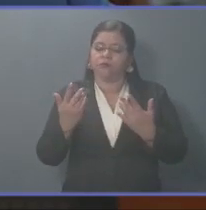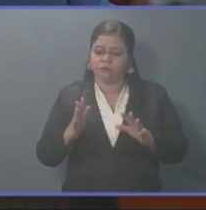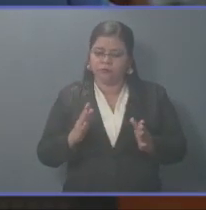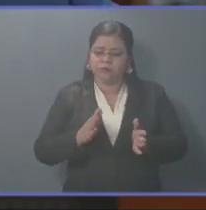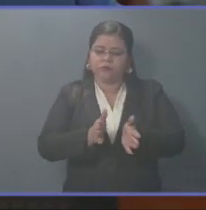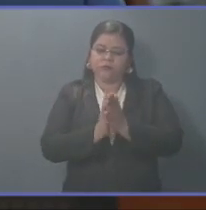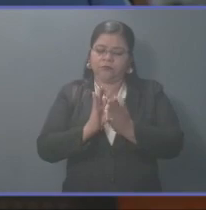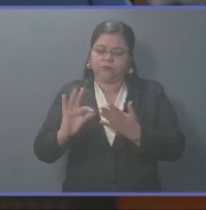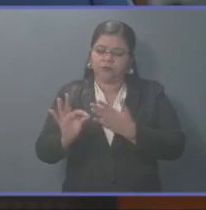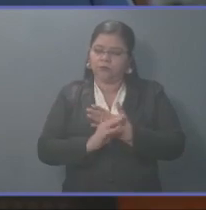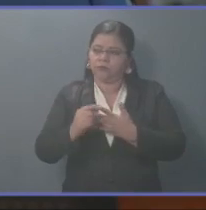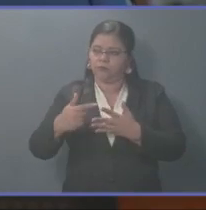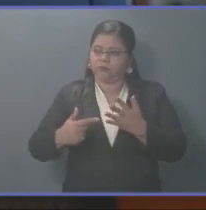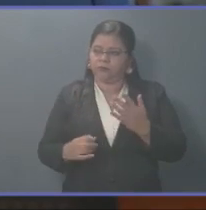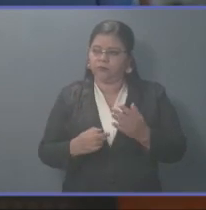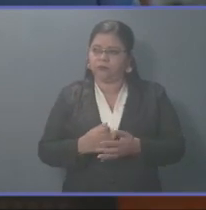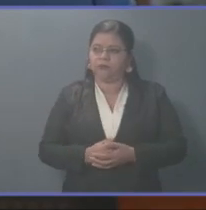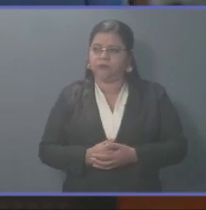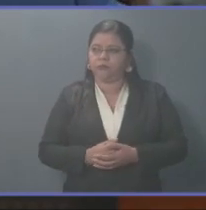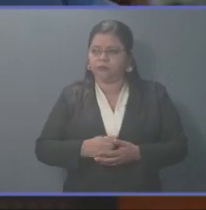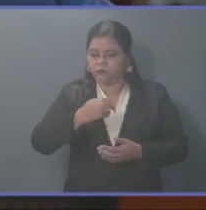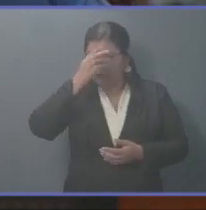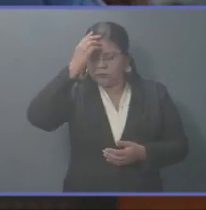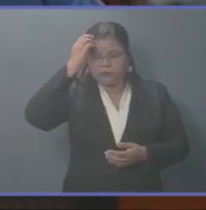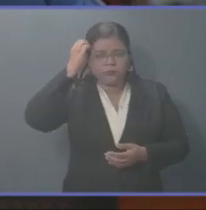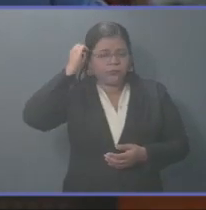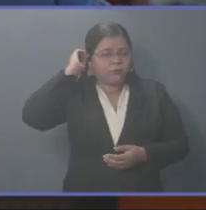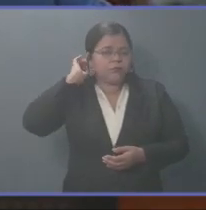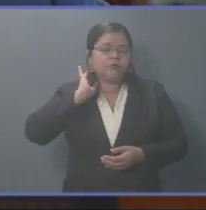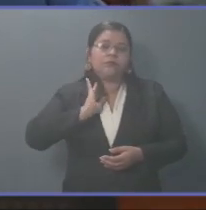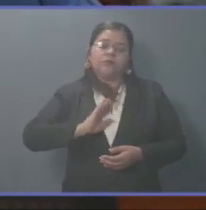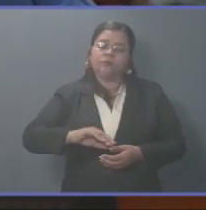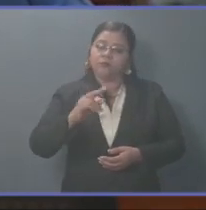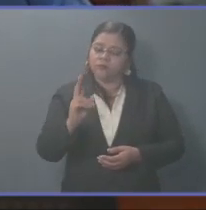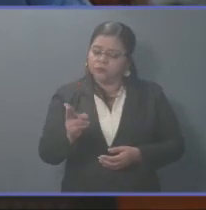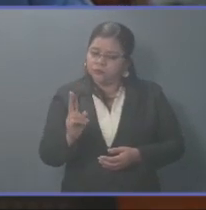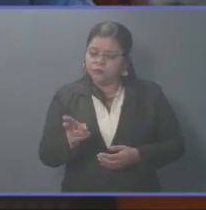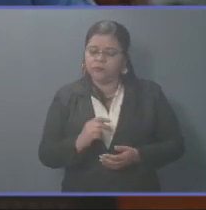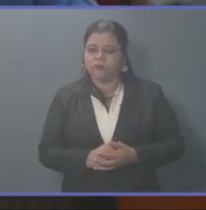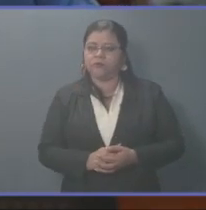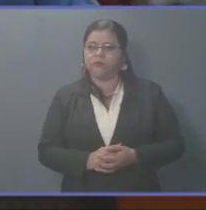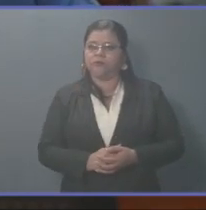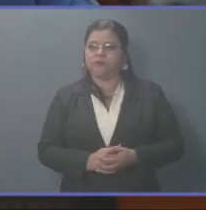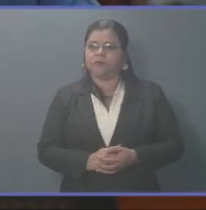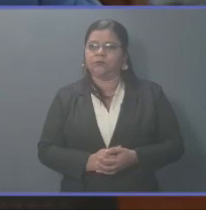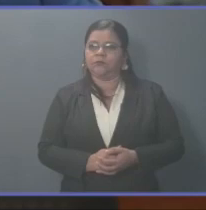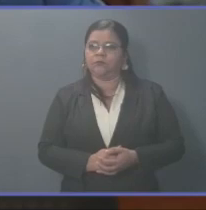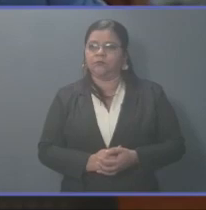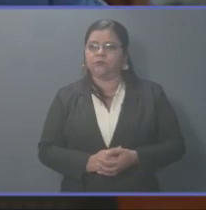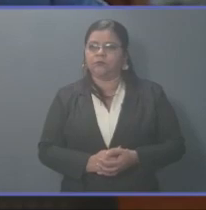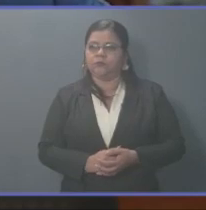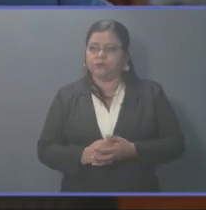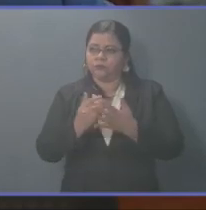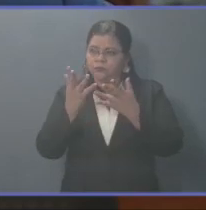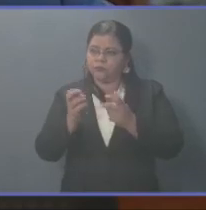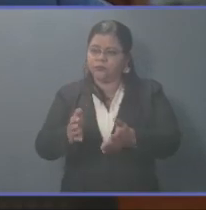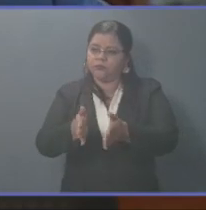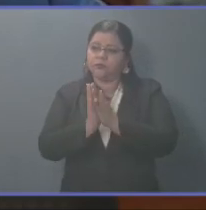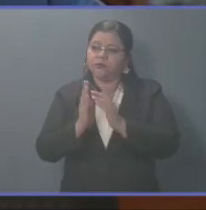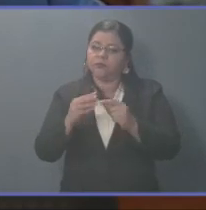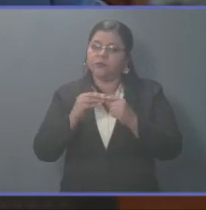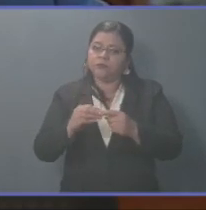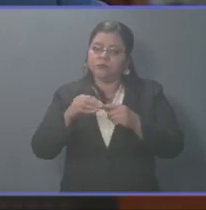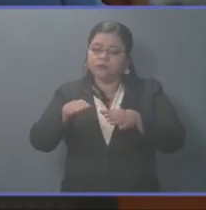en el proyecto de decreto. También, en el mismo sentido, se pide que haya parqueos